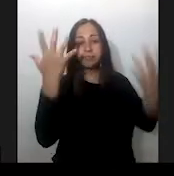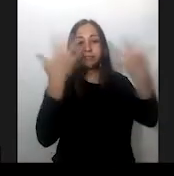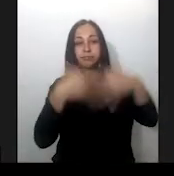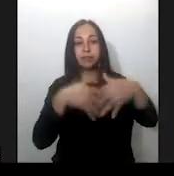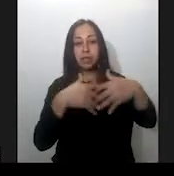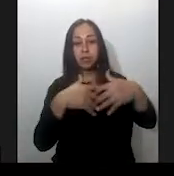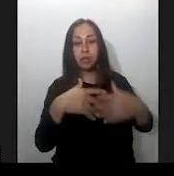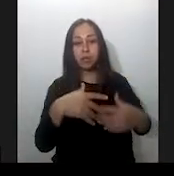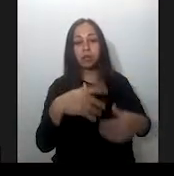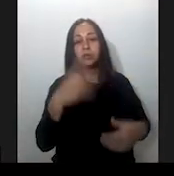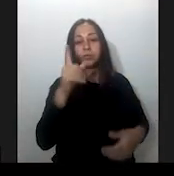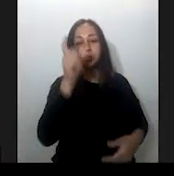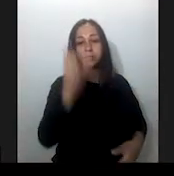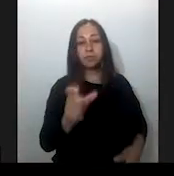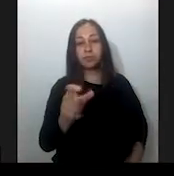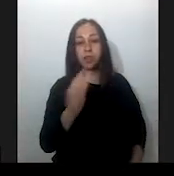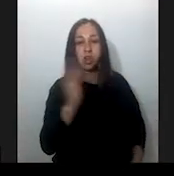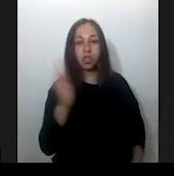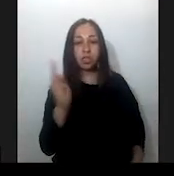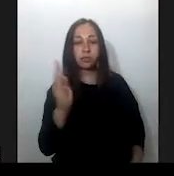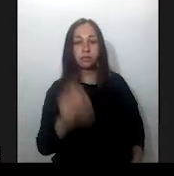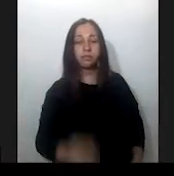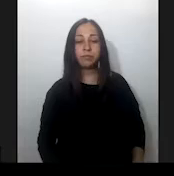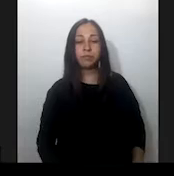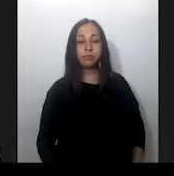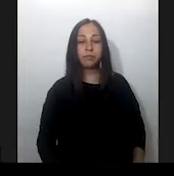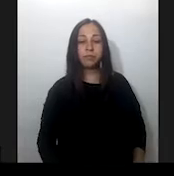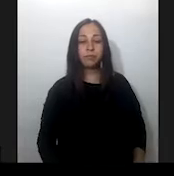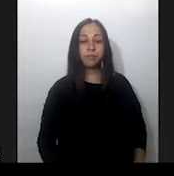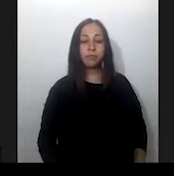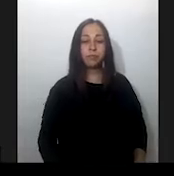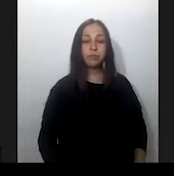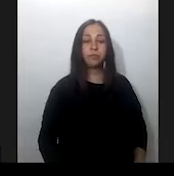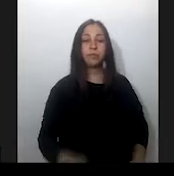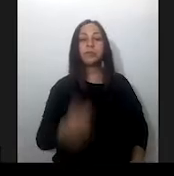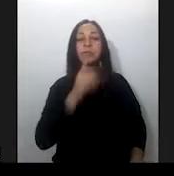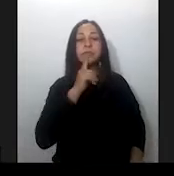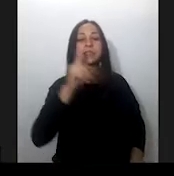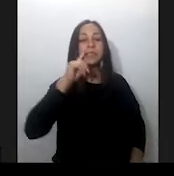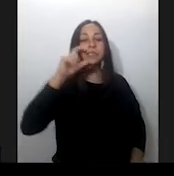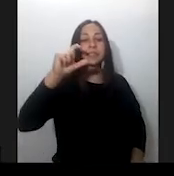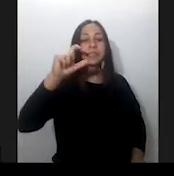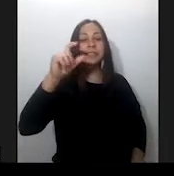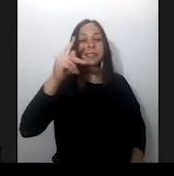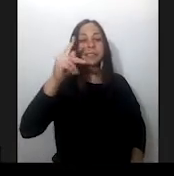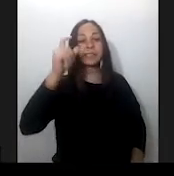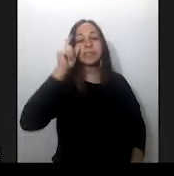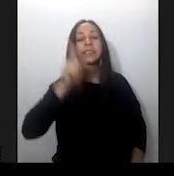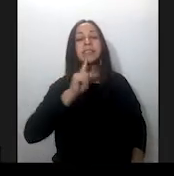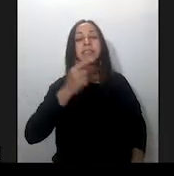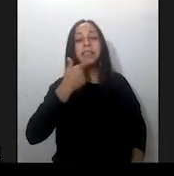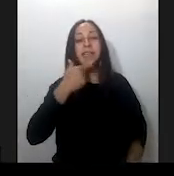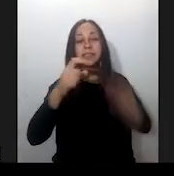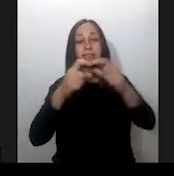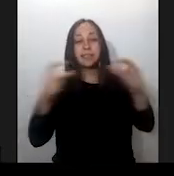me lleva a la columna del costado. Vamos a agregar una nueva columna que se llama tickets. Bien.